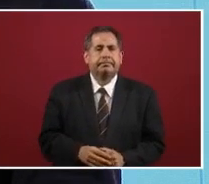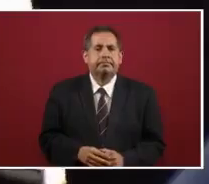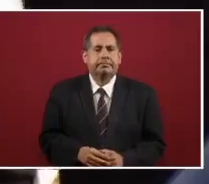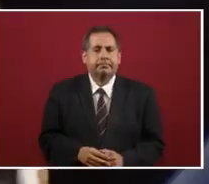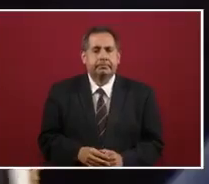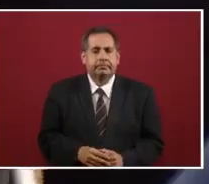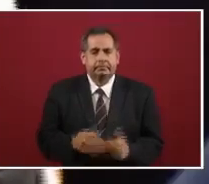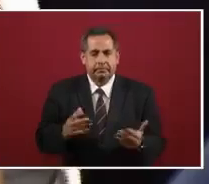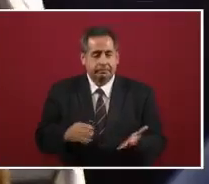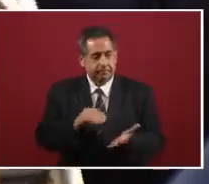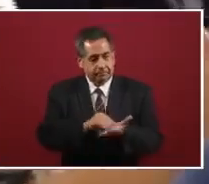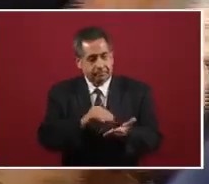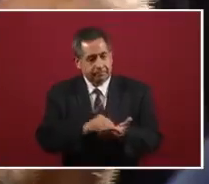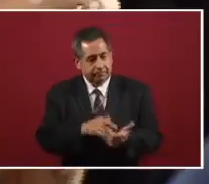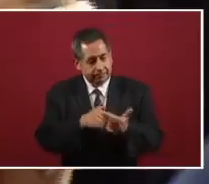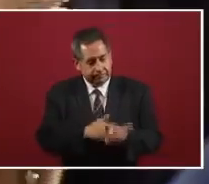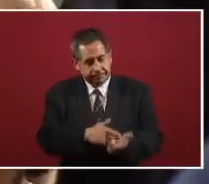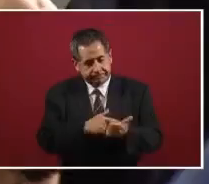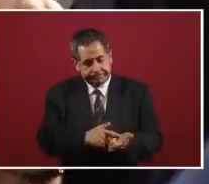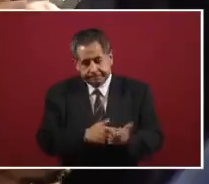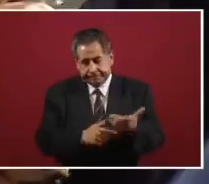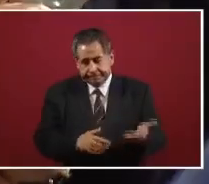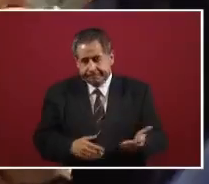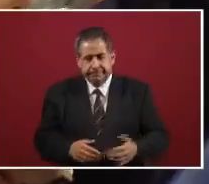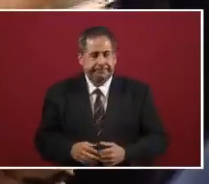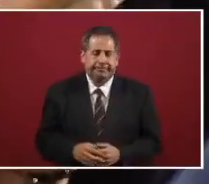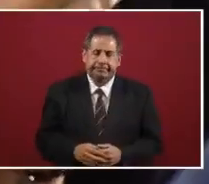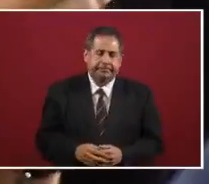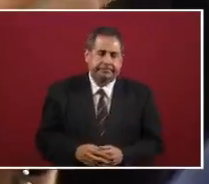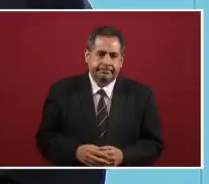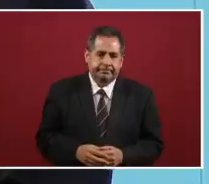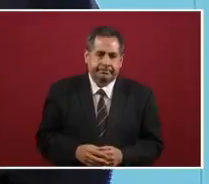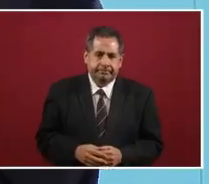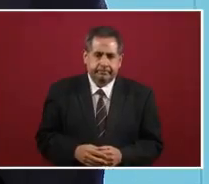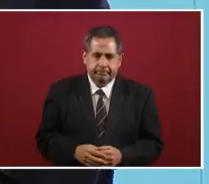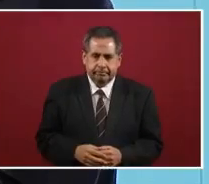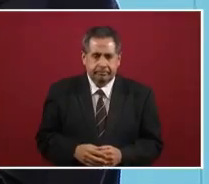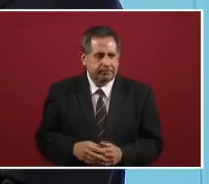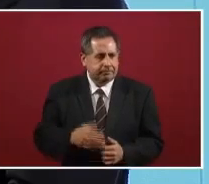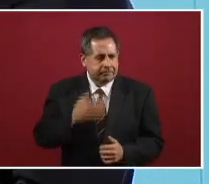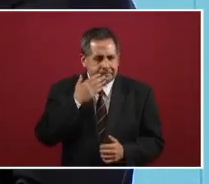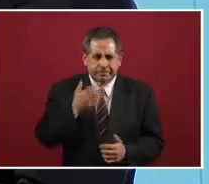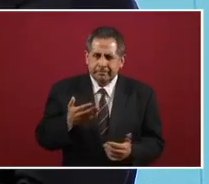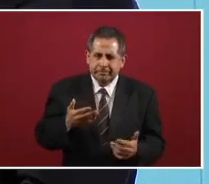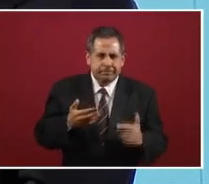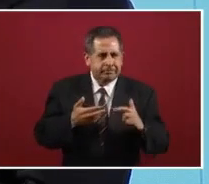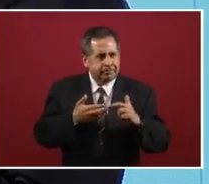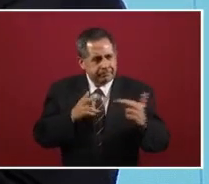O sea, seguir insistiendo. Tenemos relaciones